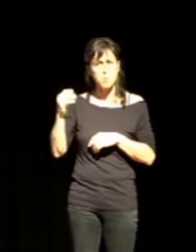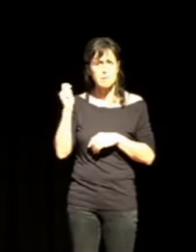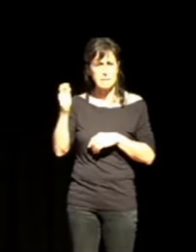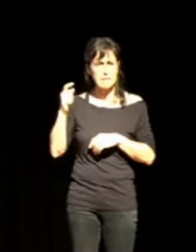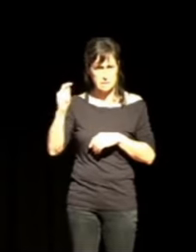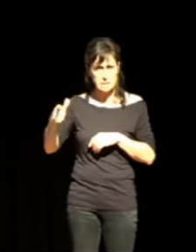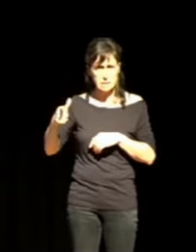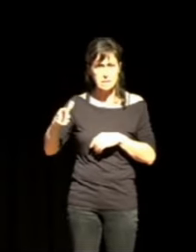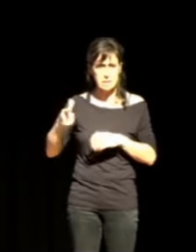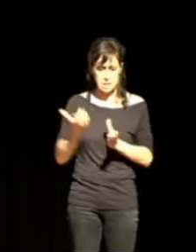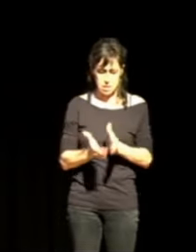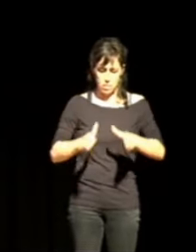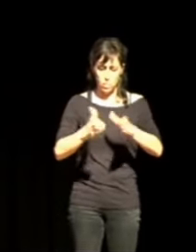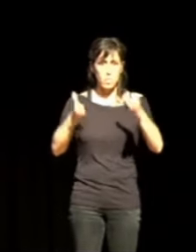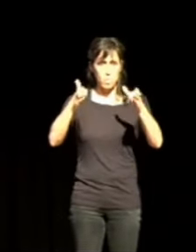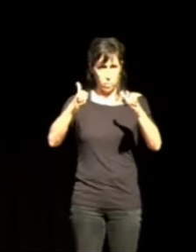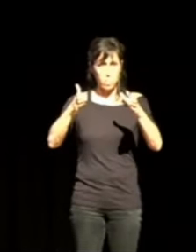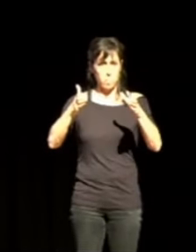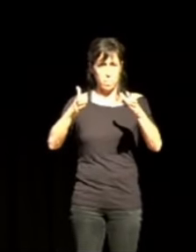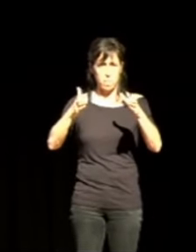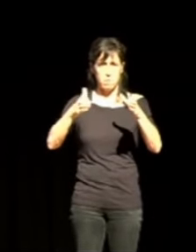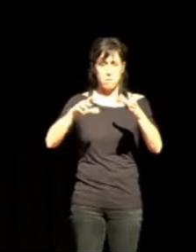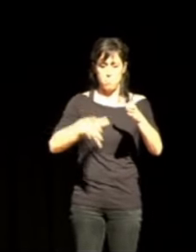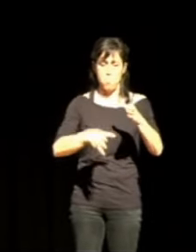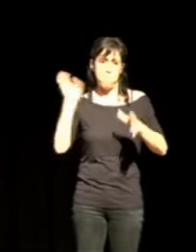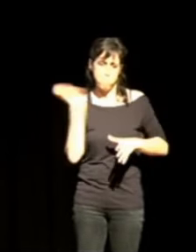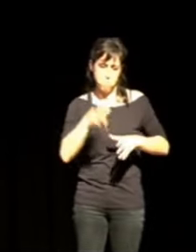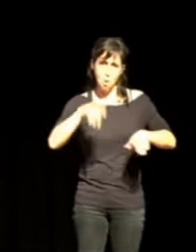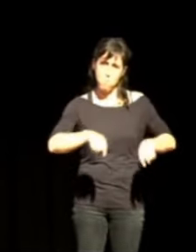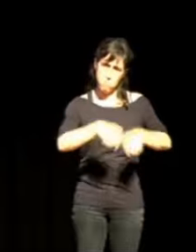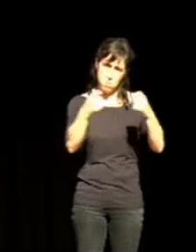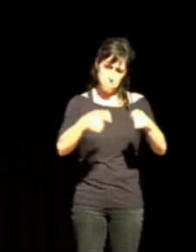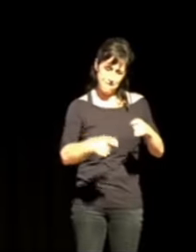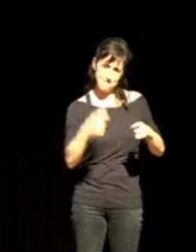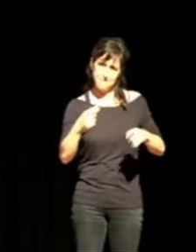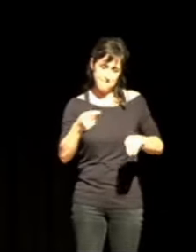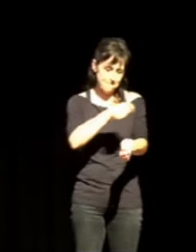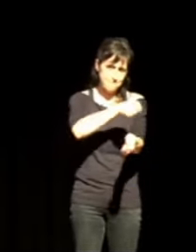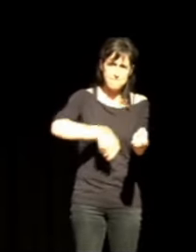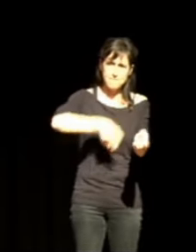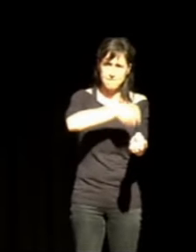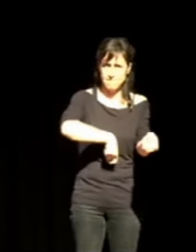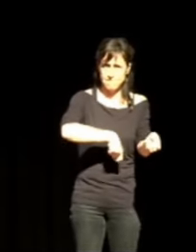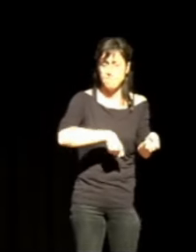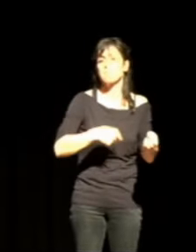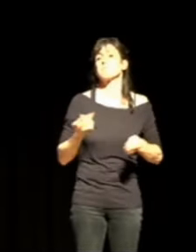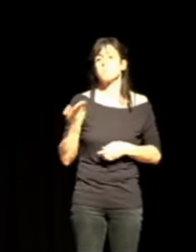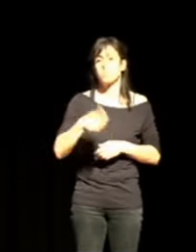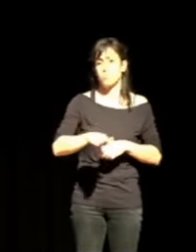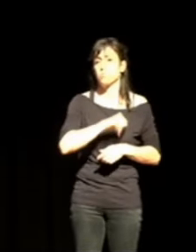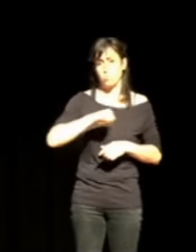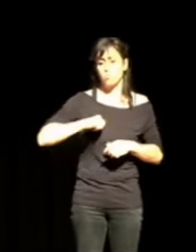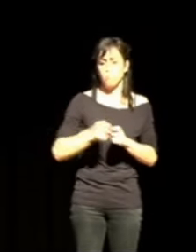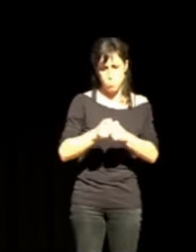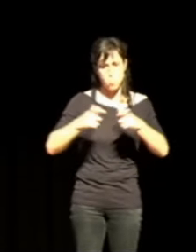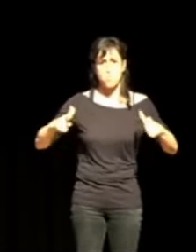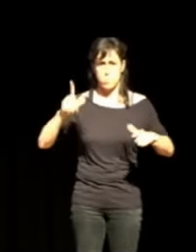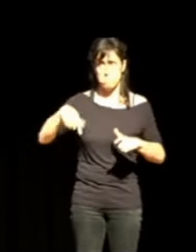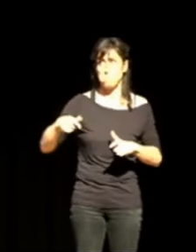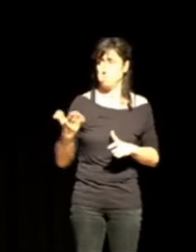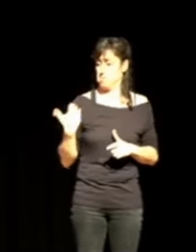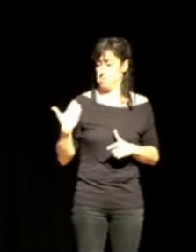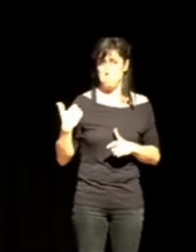se cortan. Y se han incrementado los suicidios. Eso ha aparecido en los periódicos hace poco también en